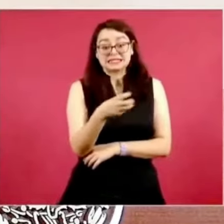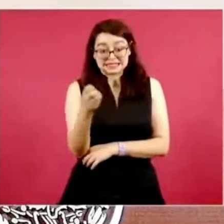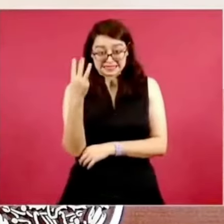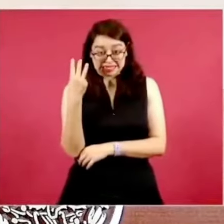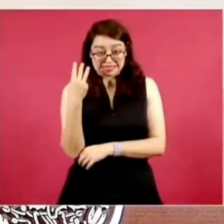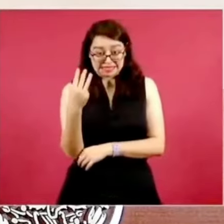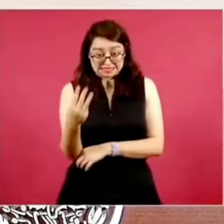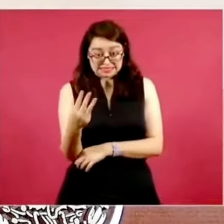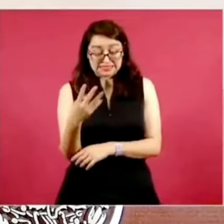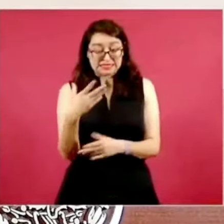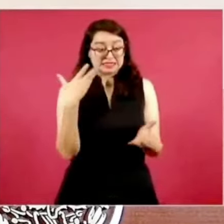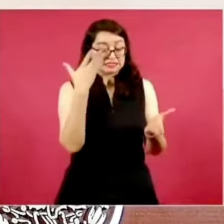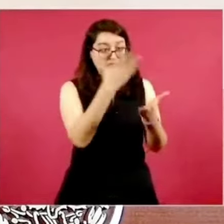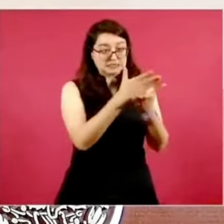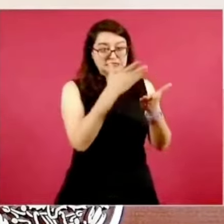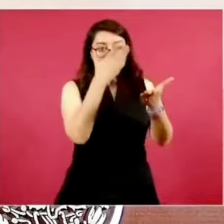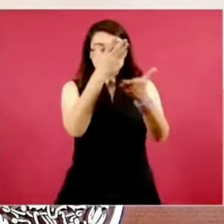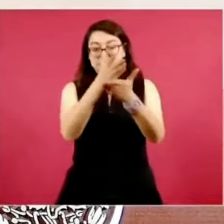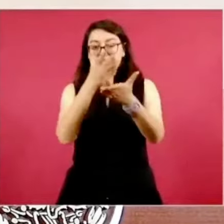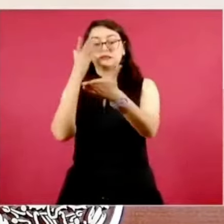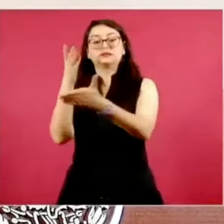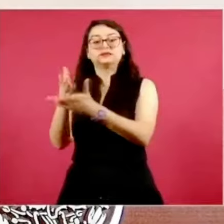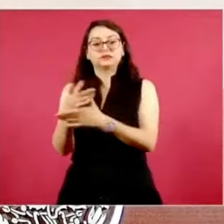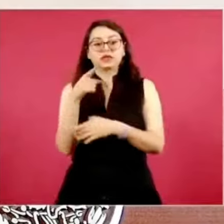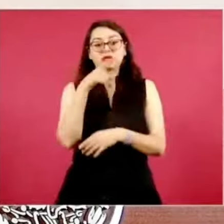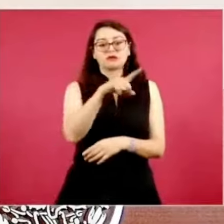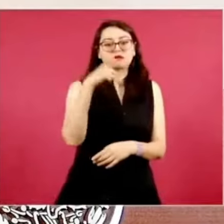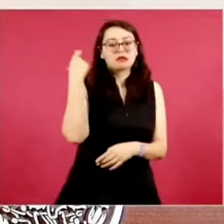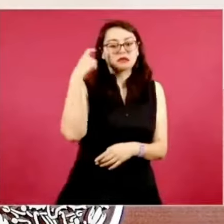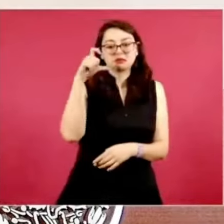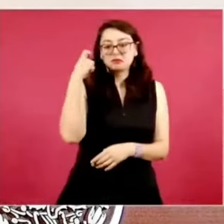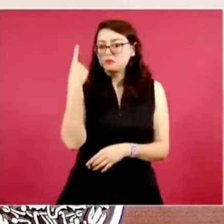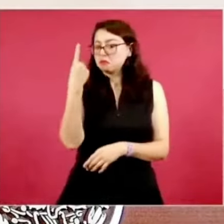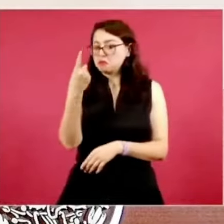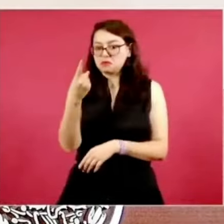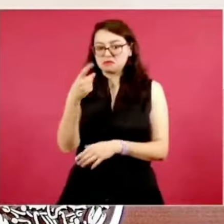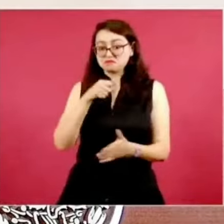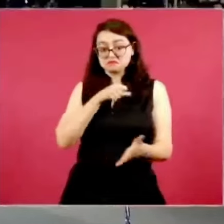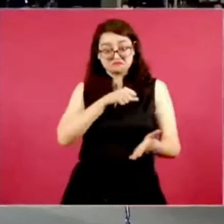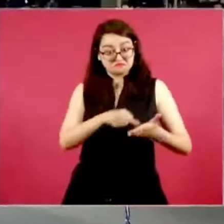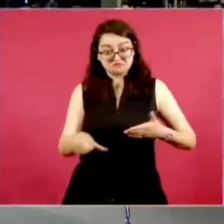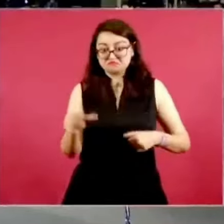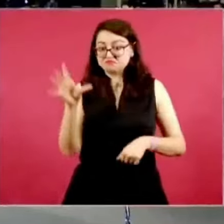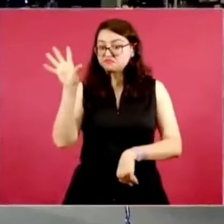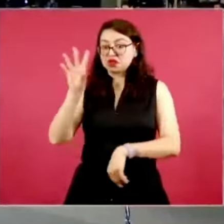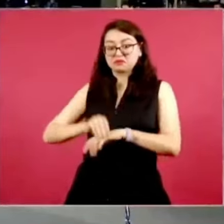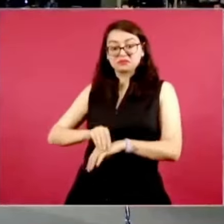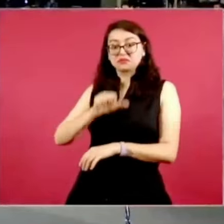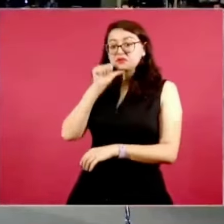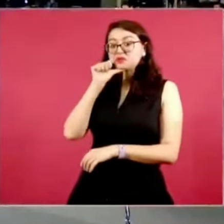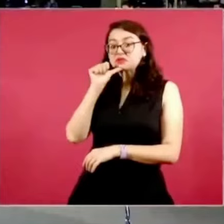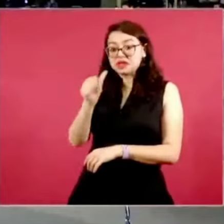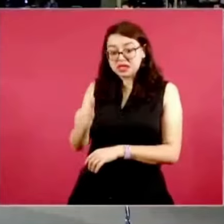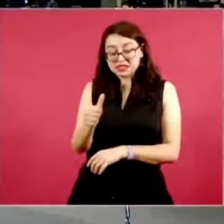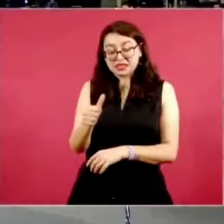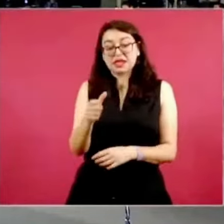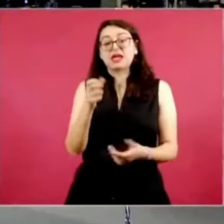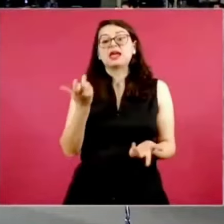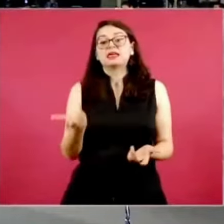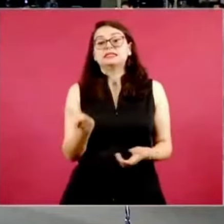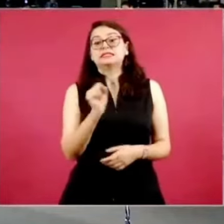Tequisquiapan Querétaro se negó a la colocación de sellos de inmovilización en Saltillo por ejemplo una gasolinera se negó a ser